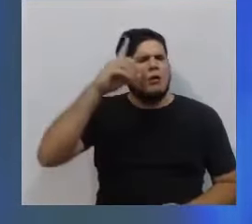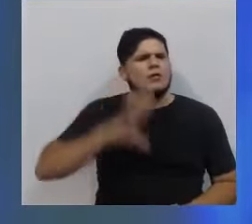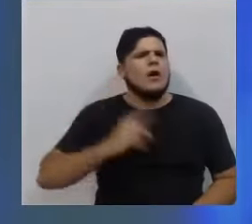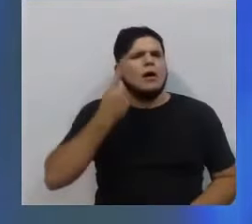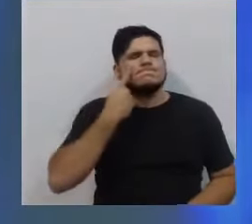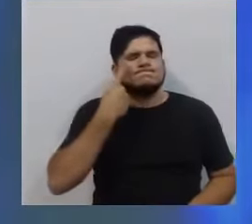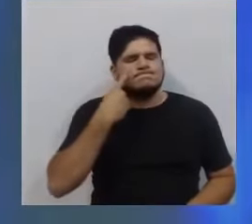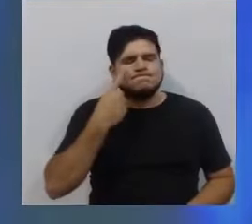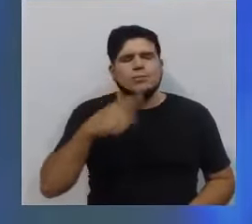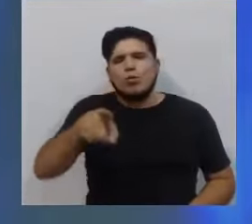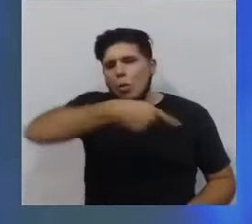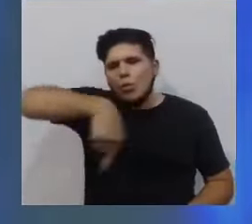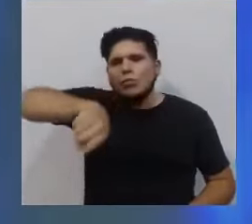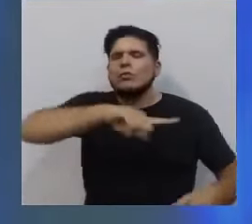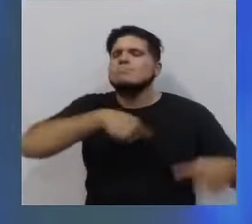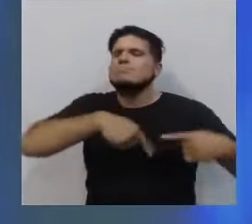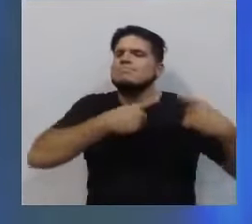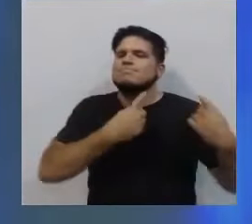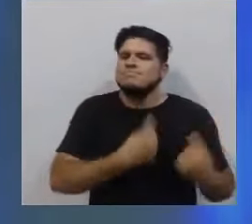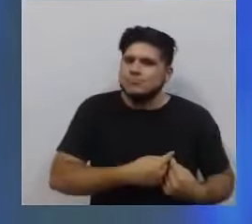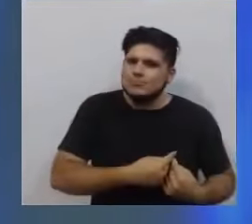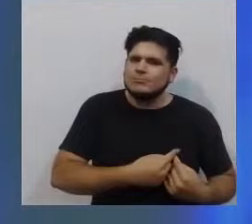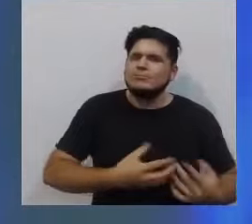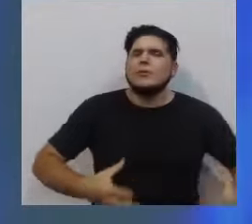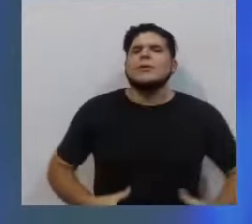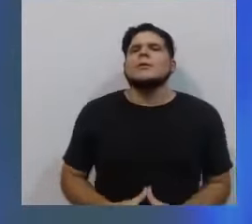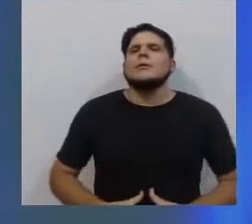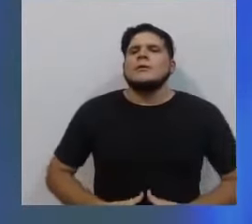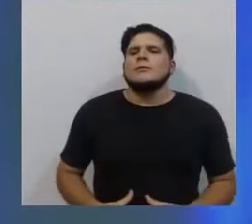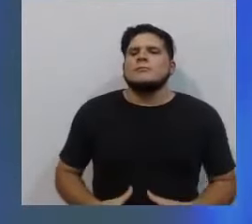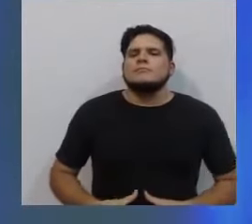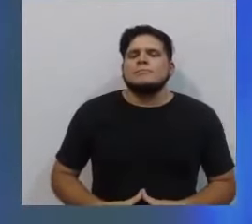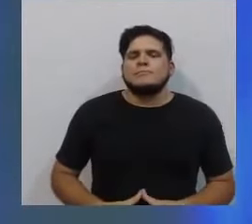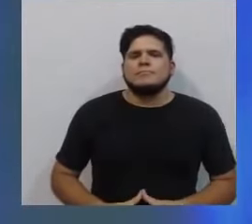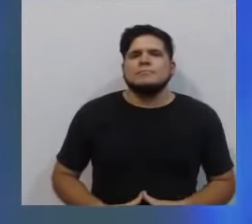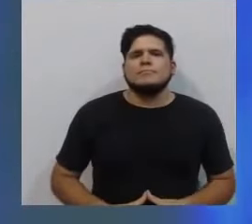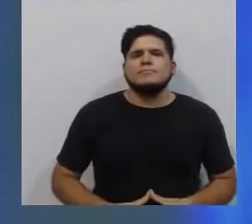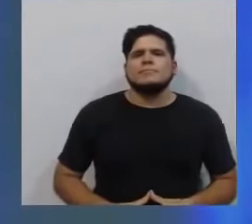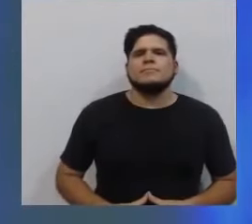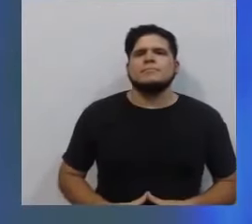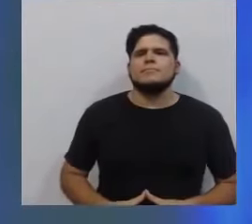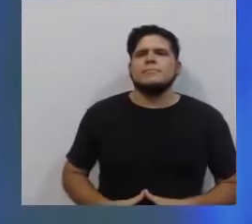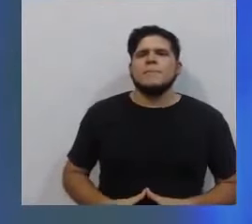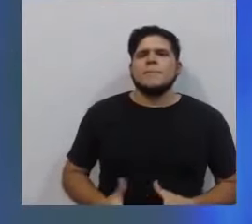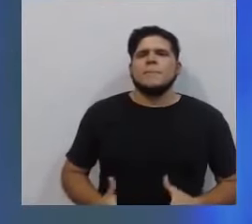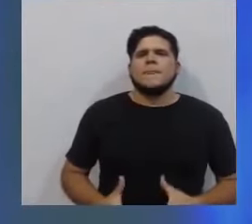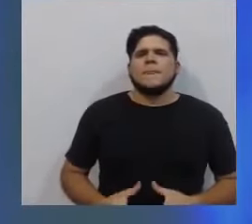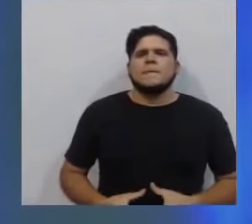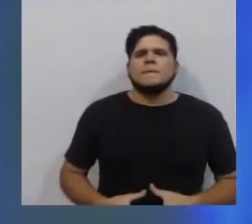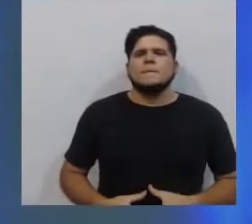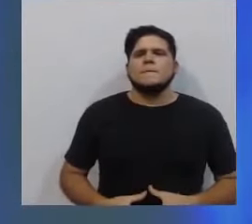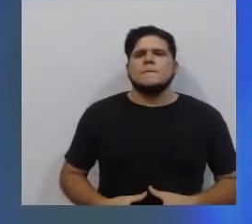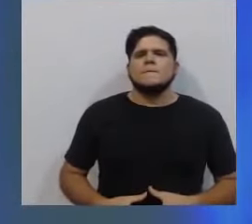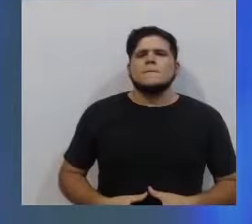repente diga de repente los cielos se abren y las cosas comienzan a suceder